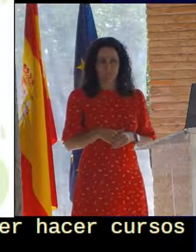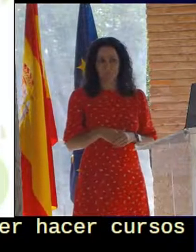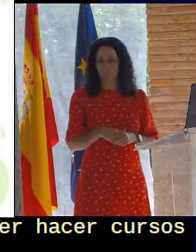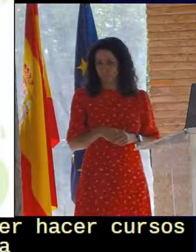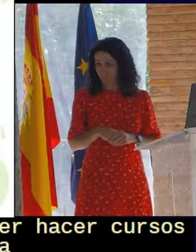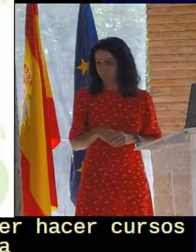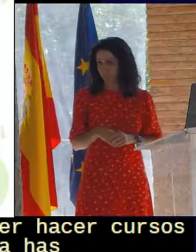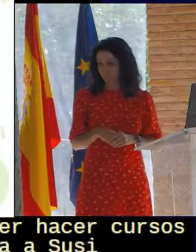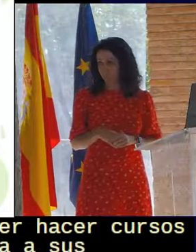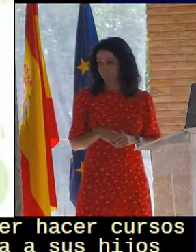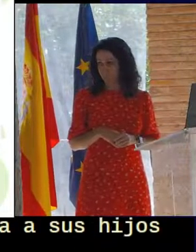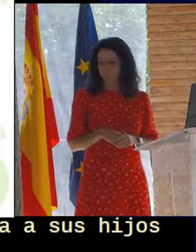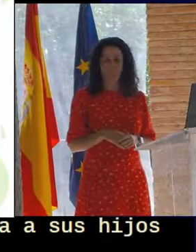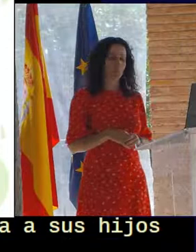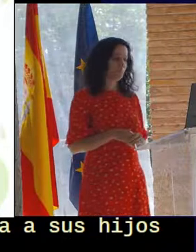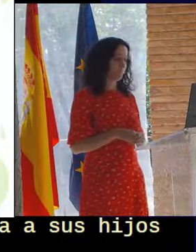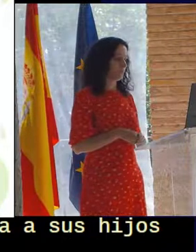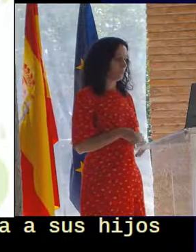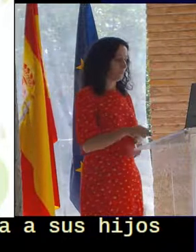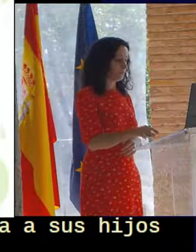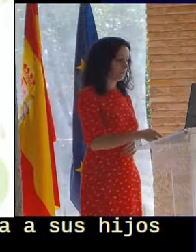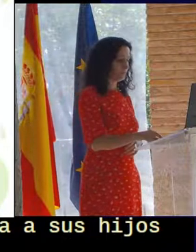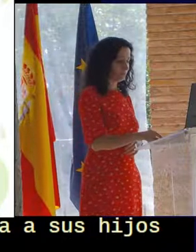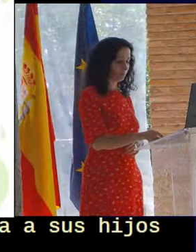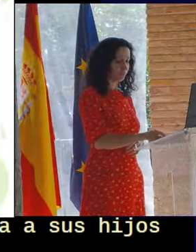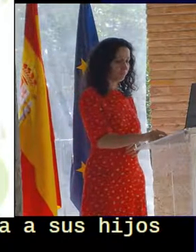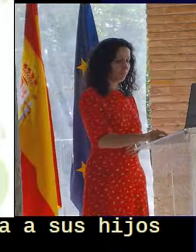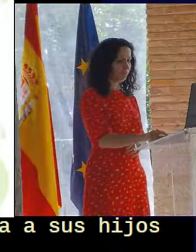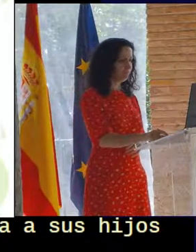lengua a sus hijos que va a ser su lengua